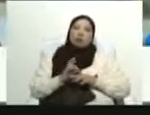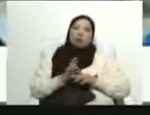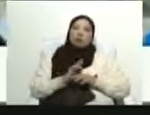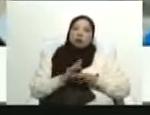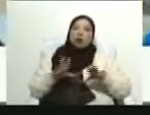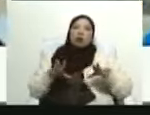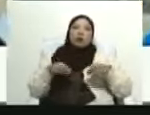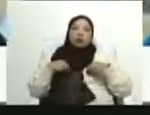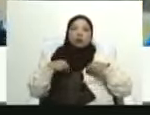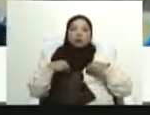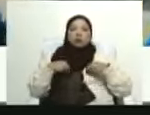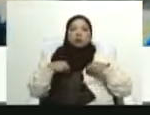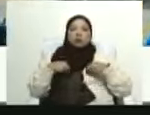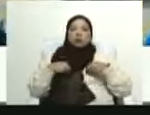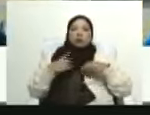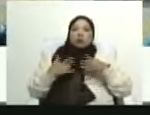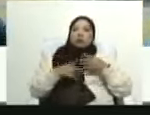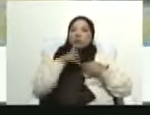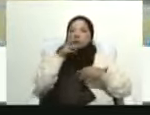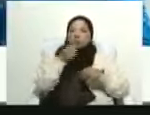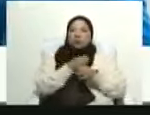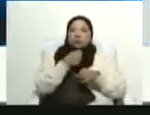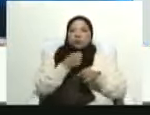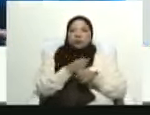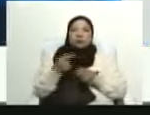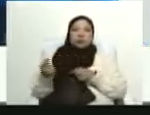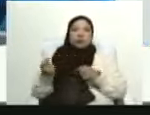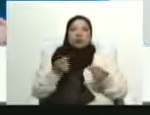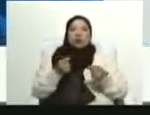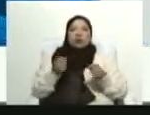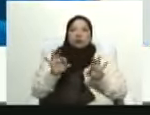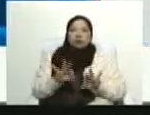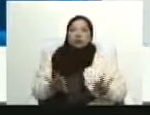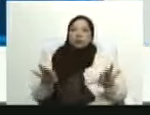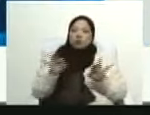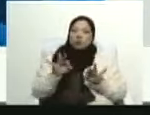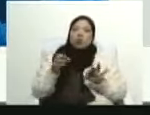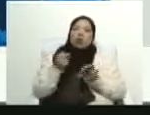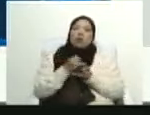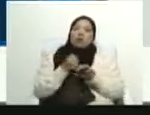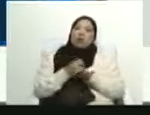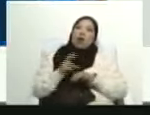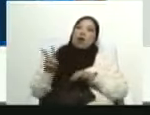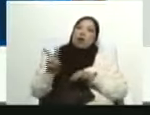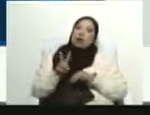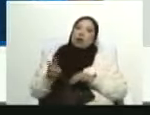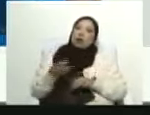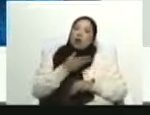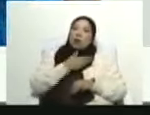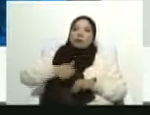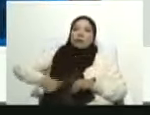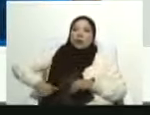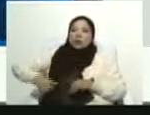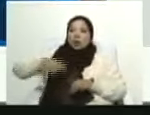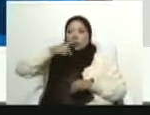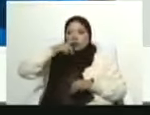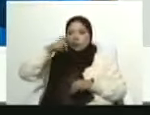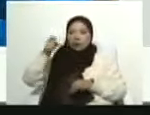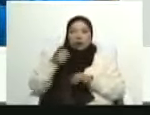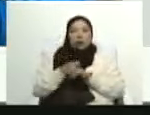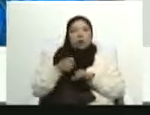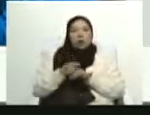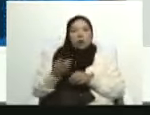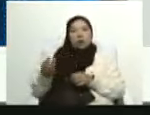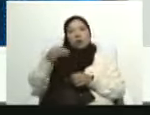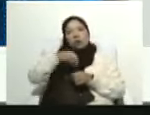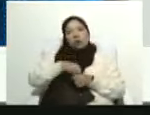sido fraudulentamente creado. Incluso, canciller, la disposición de Venezuela, lo ha dicho el mismo presidente de la República, la disposición de